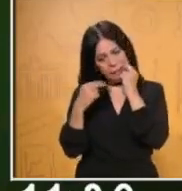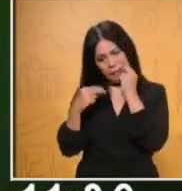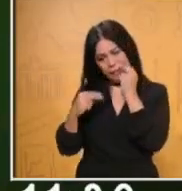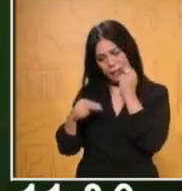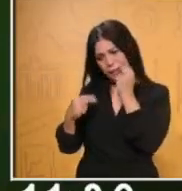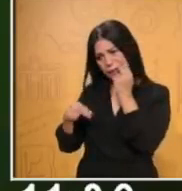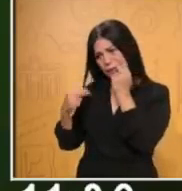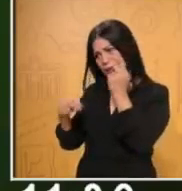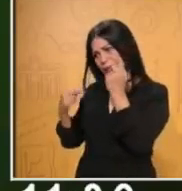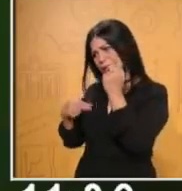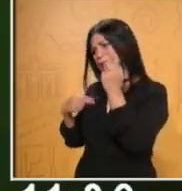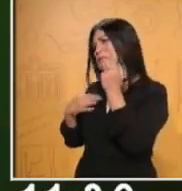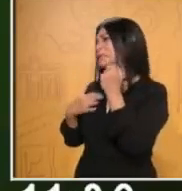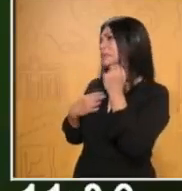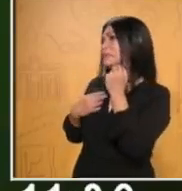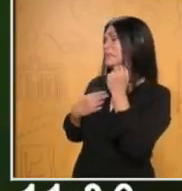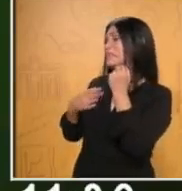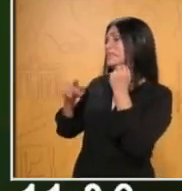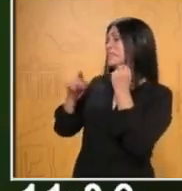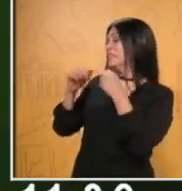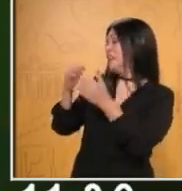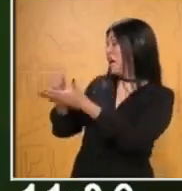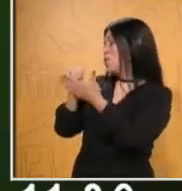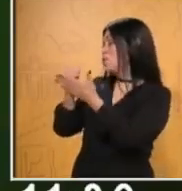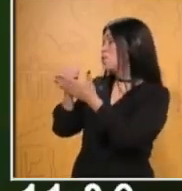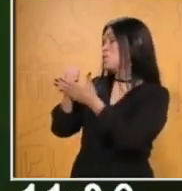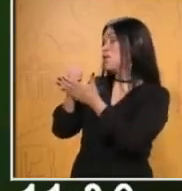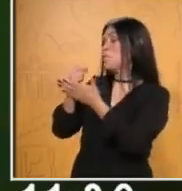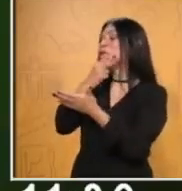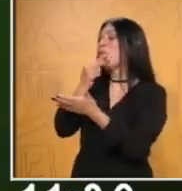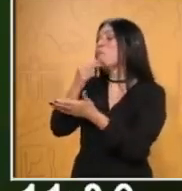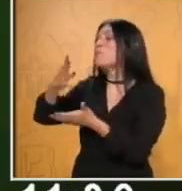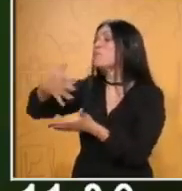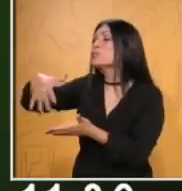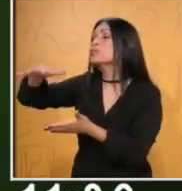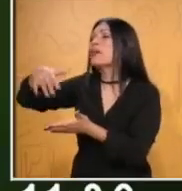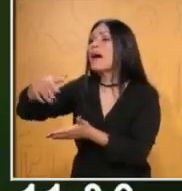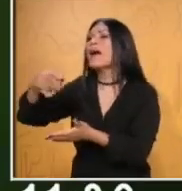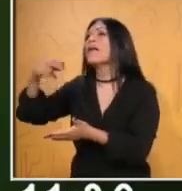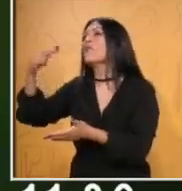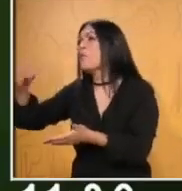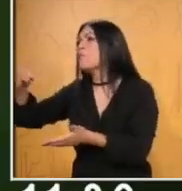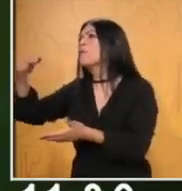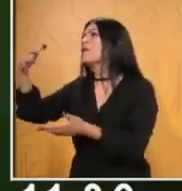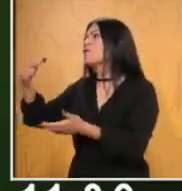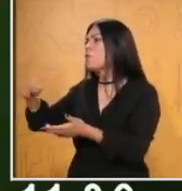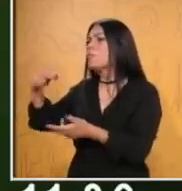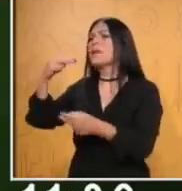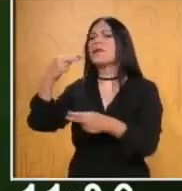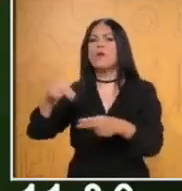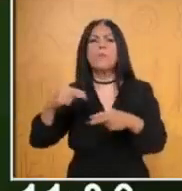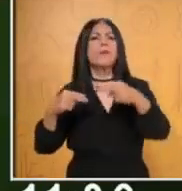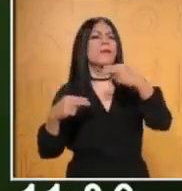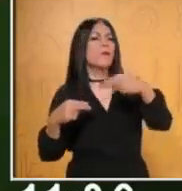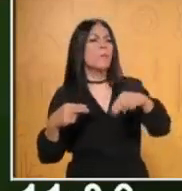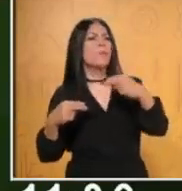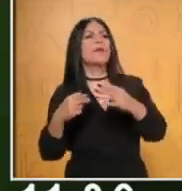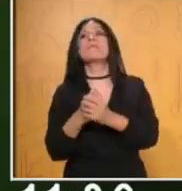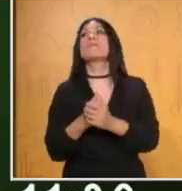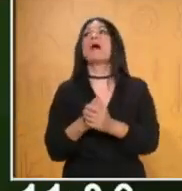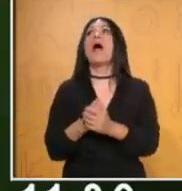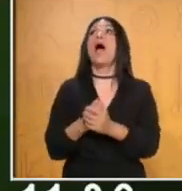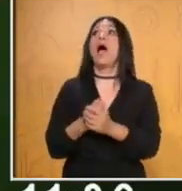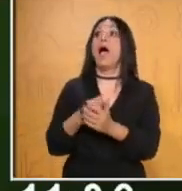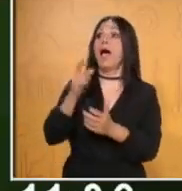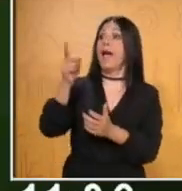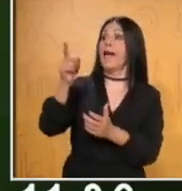nombres diferentes por todos los confines del mundo. De vuelta, uno de ellos contó la anécdota de un duende al